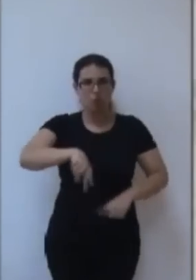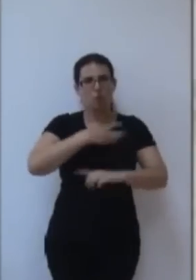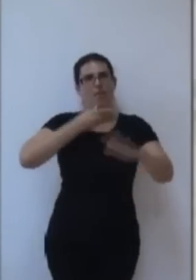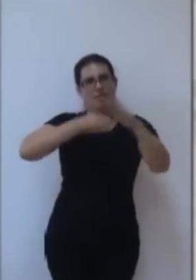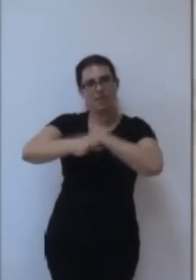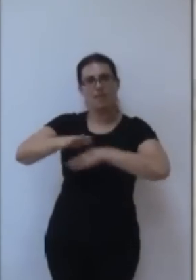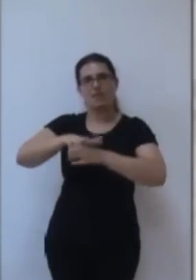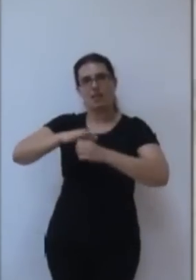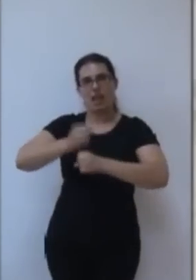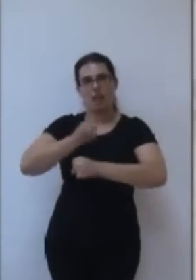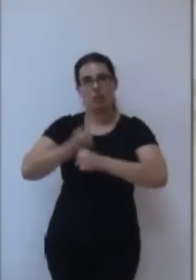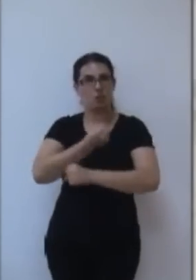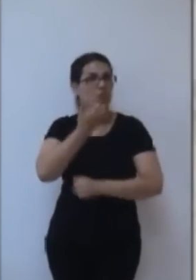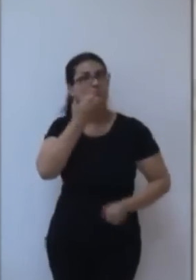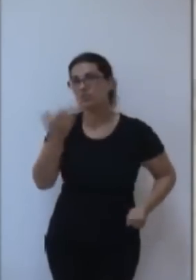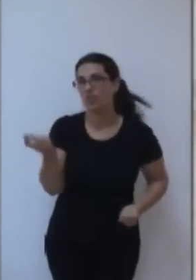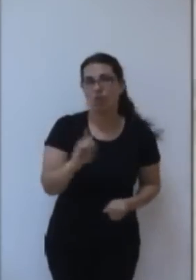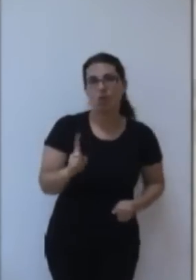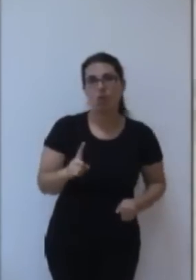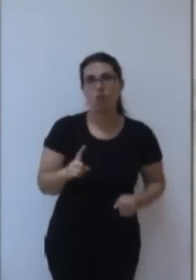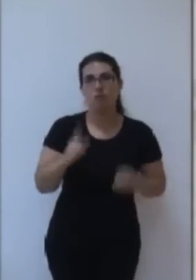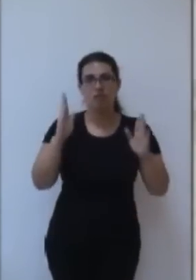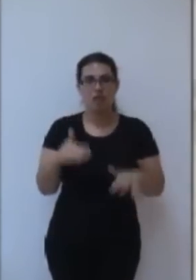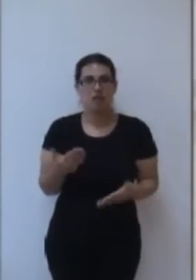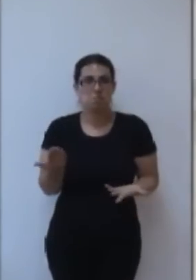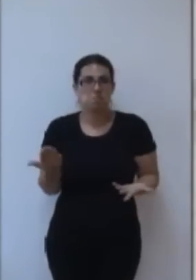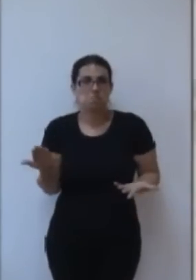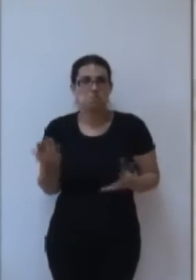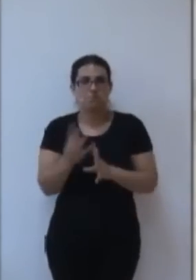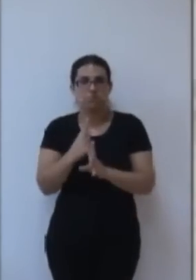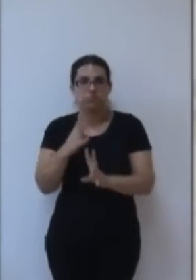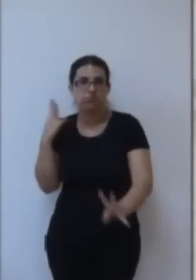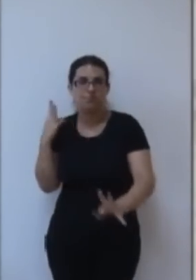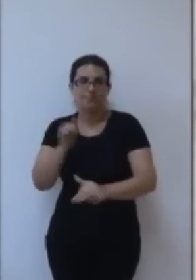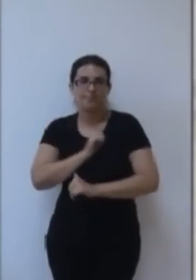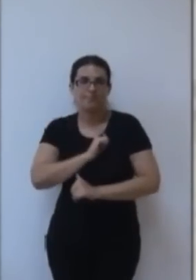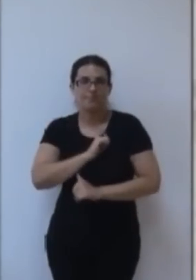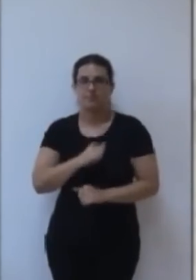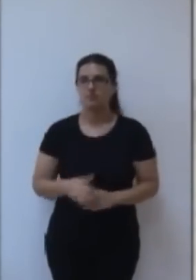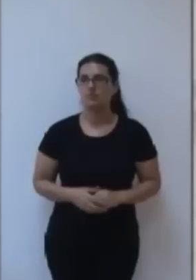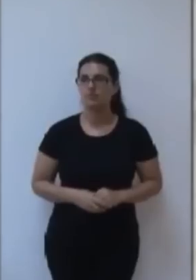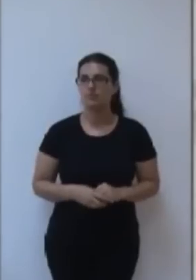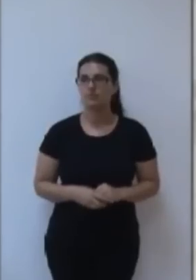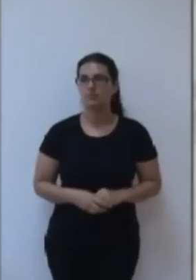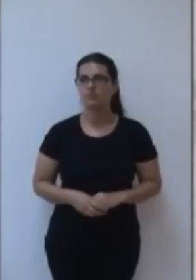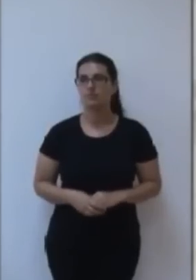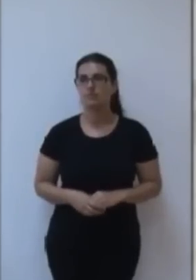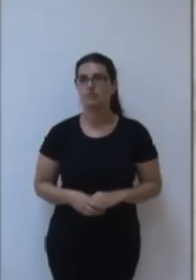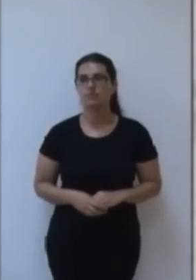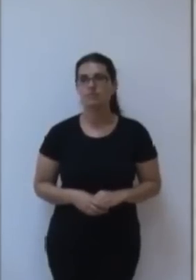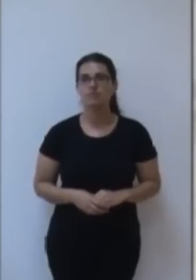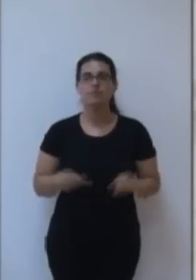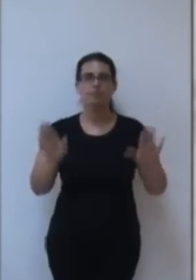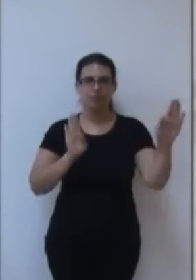laboral, porque si no, lo que apuntabas tú, al final se nos quedan en la cola, como siempre, ¿no? En el